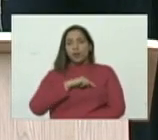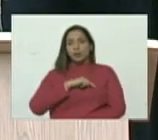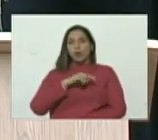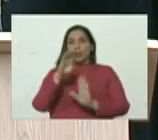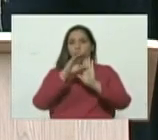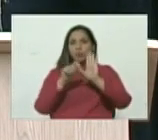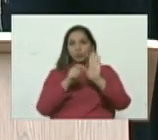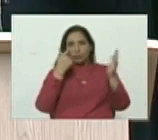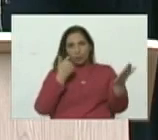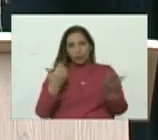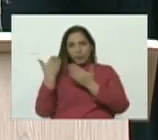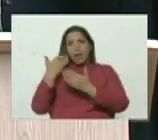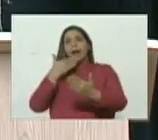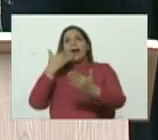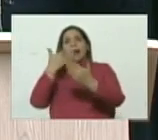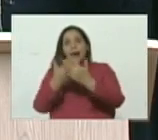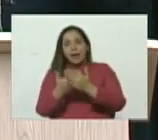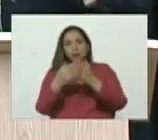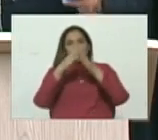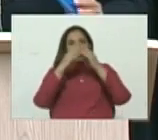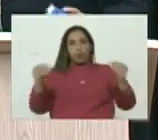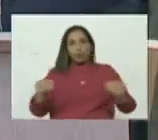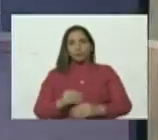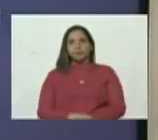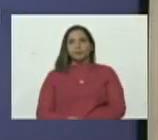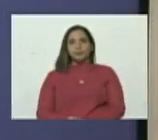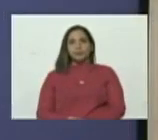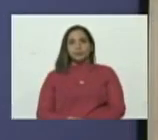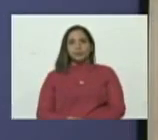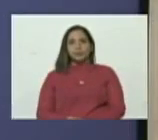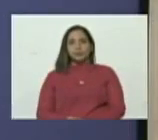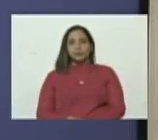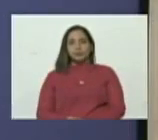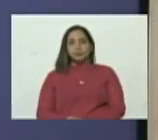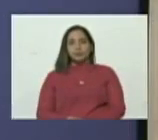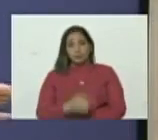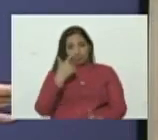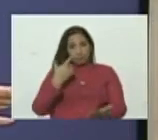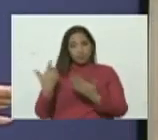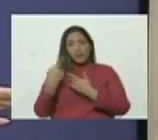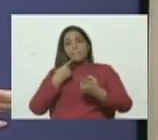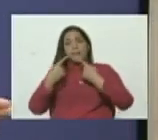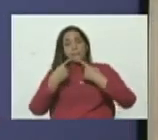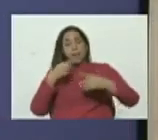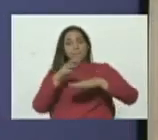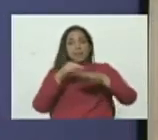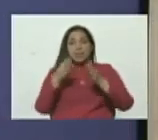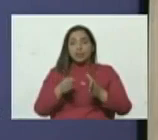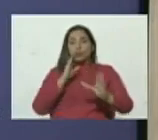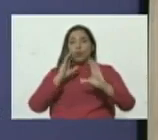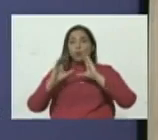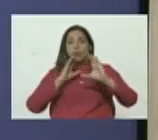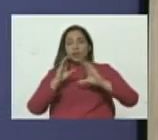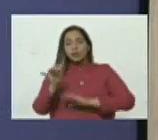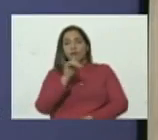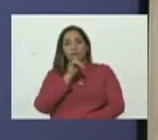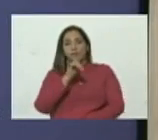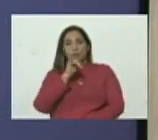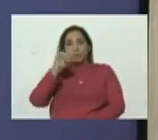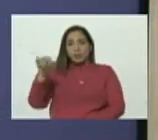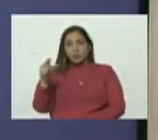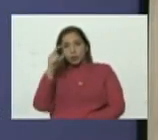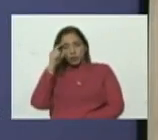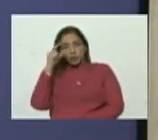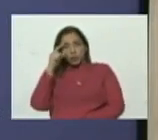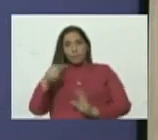Constitución. Muchísimas gracias a todas y a todos. Bien, escuchaban entonces allí las declaraciones del ministro para la Comunicación y la Información, Jorge Rodríguez,